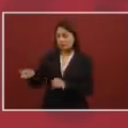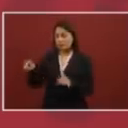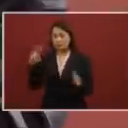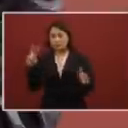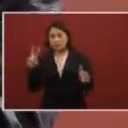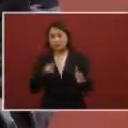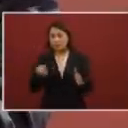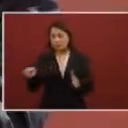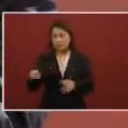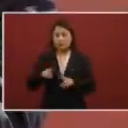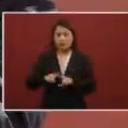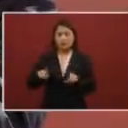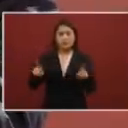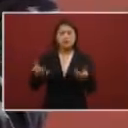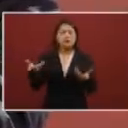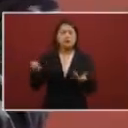particular